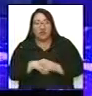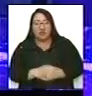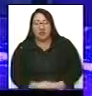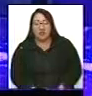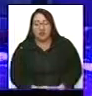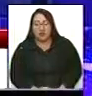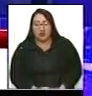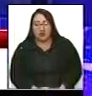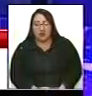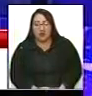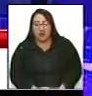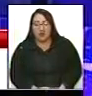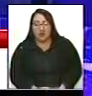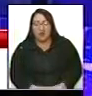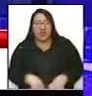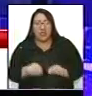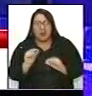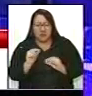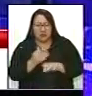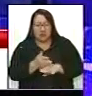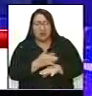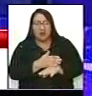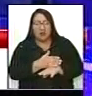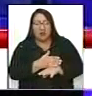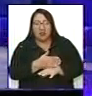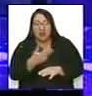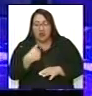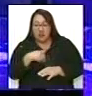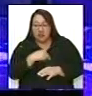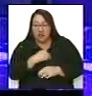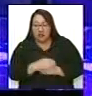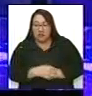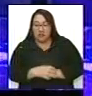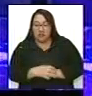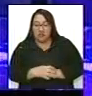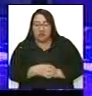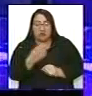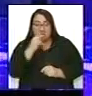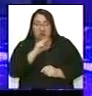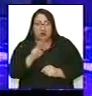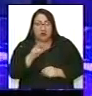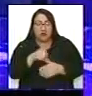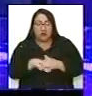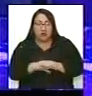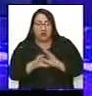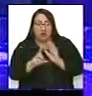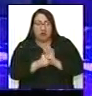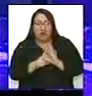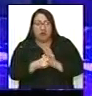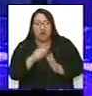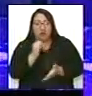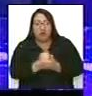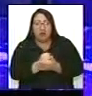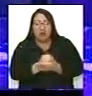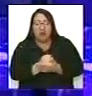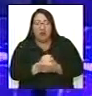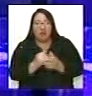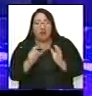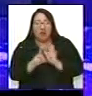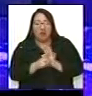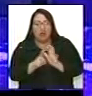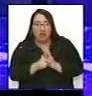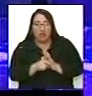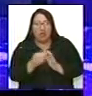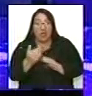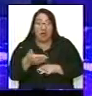3:11 y hace unos instantes, pues nosotros veíamos dentro de las leyes aprobadas en la legislatura